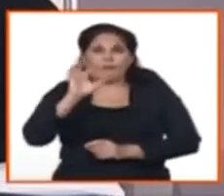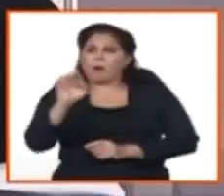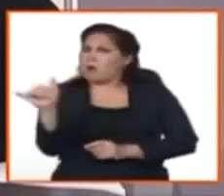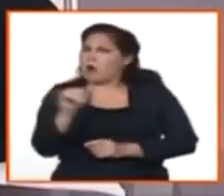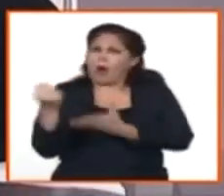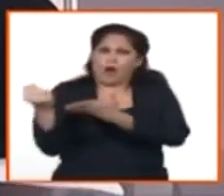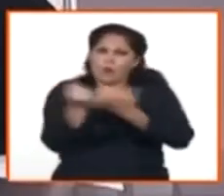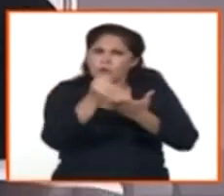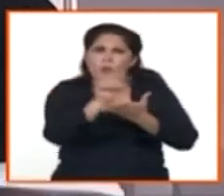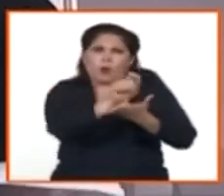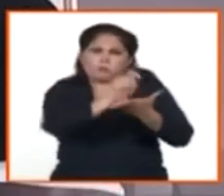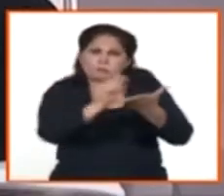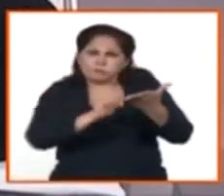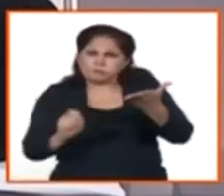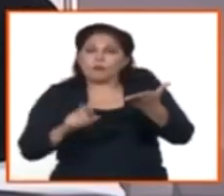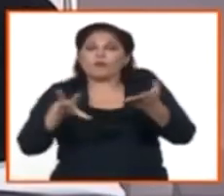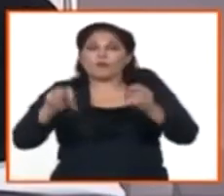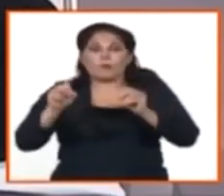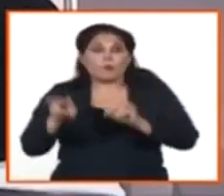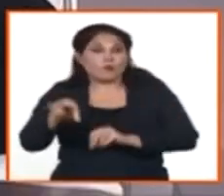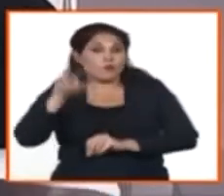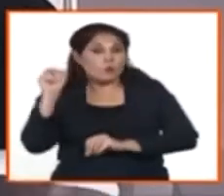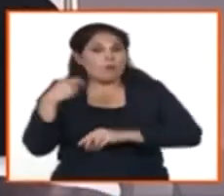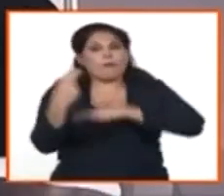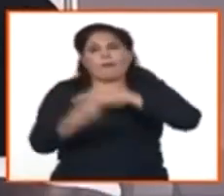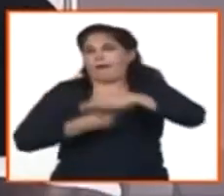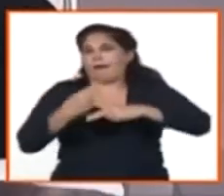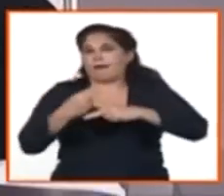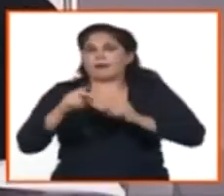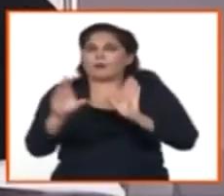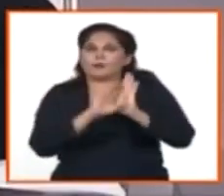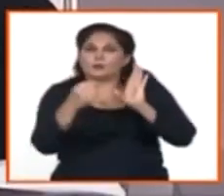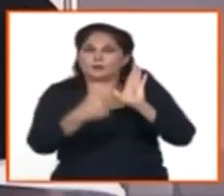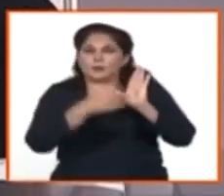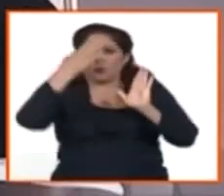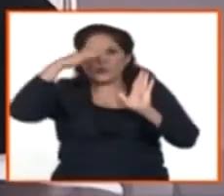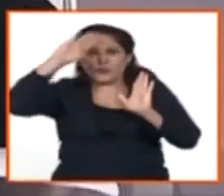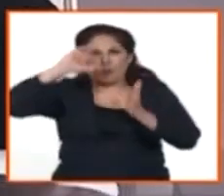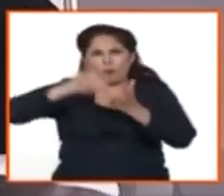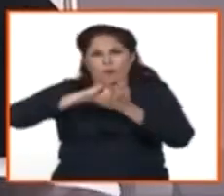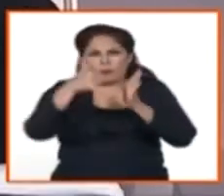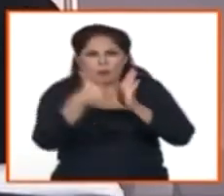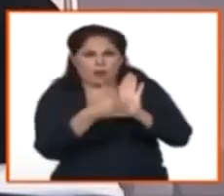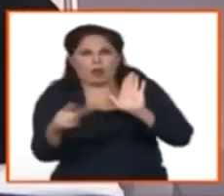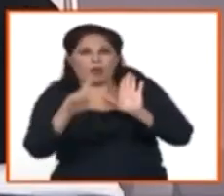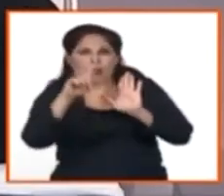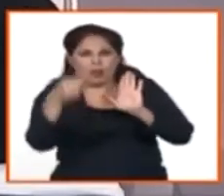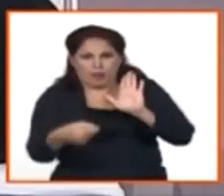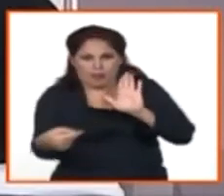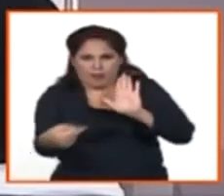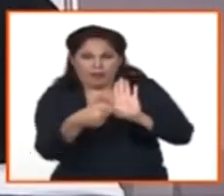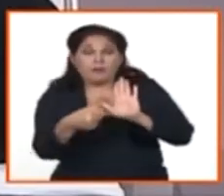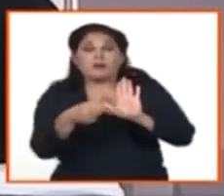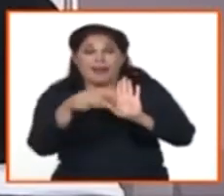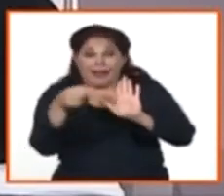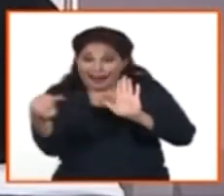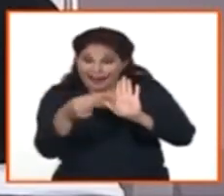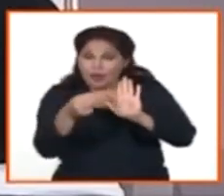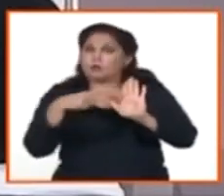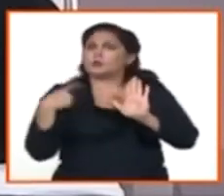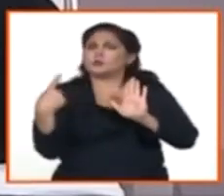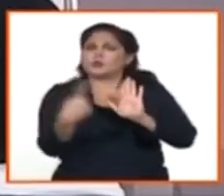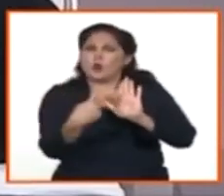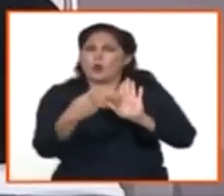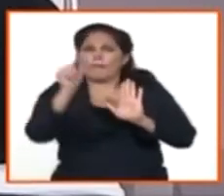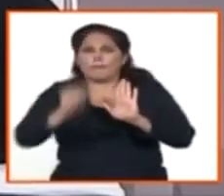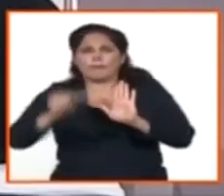hacer marcó una novedad también en la constitución de este proyecto de ley, que tuvo, por supuesto, la intervención de todos los puntos focales